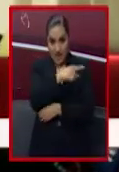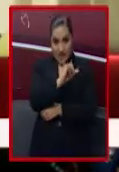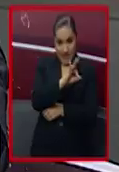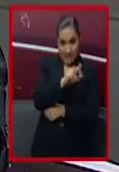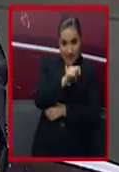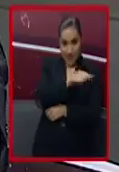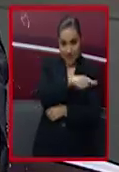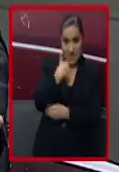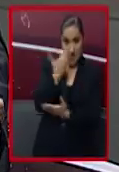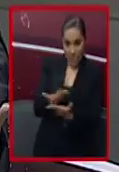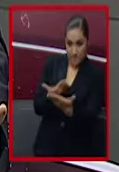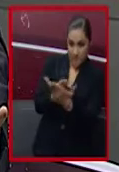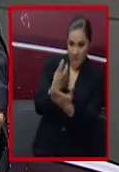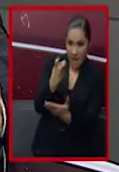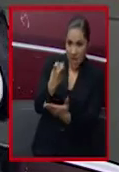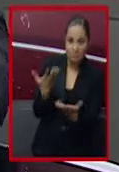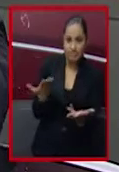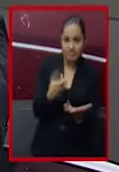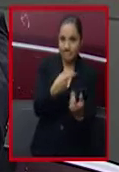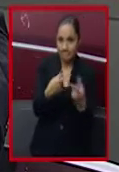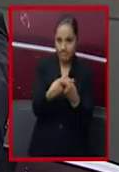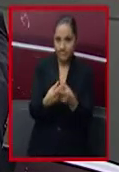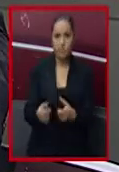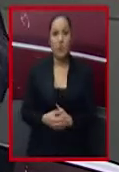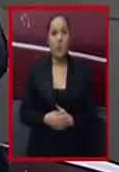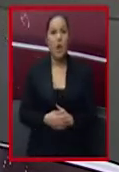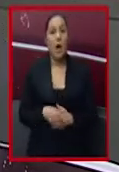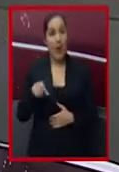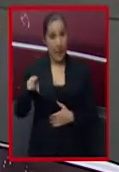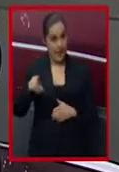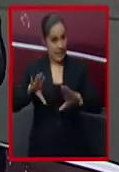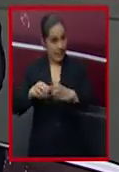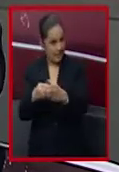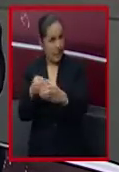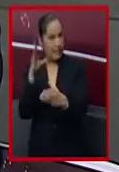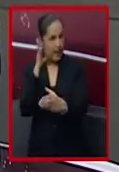y bueno, esto en nuestro Senado de la República,